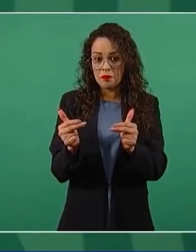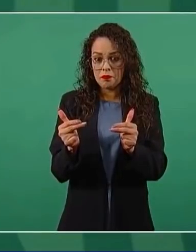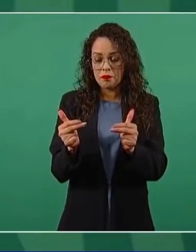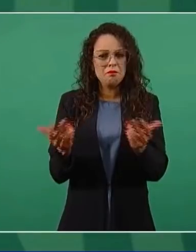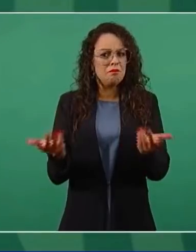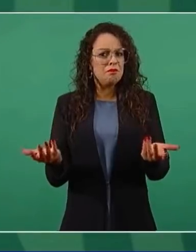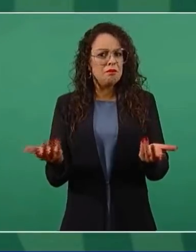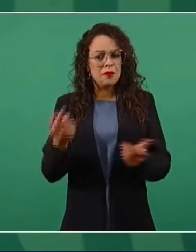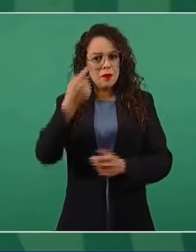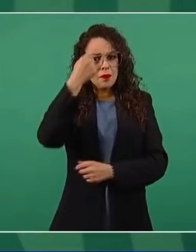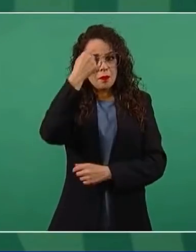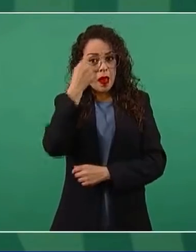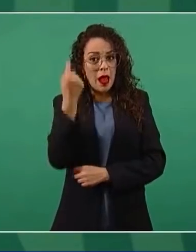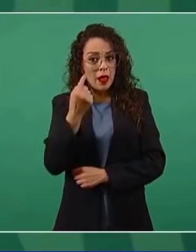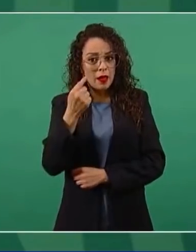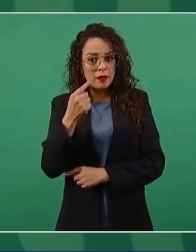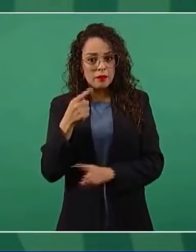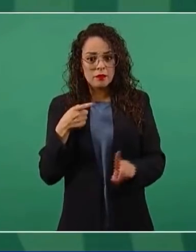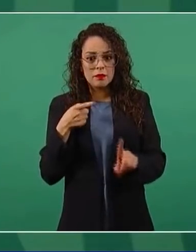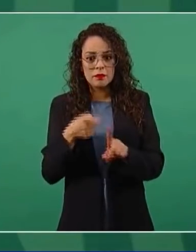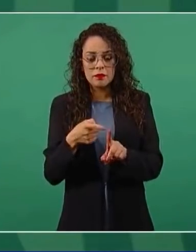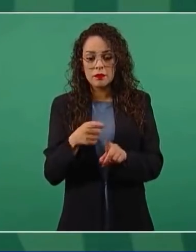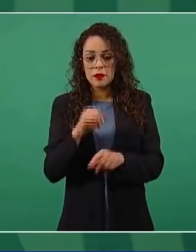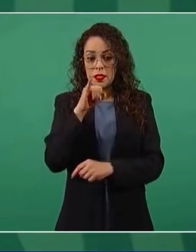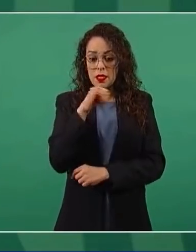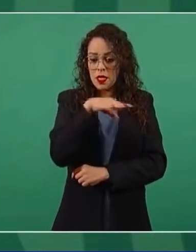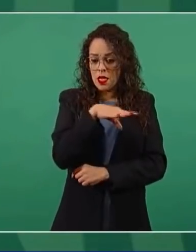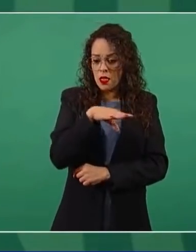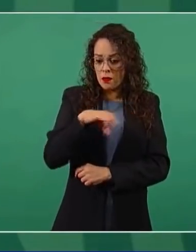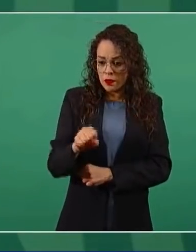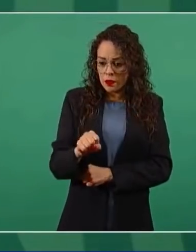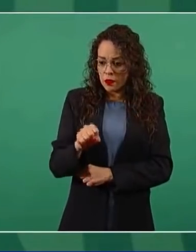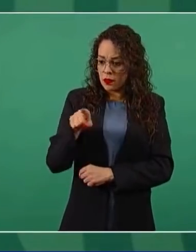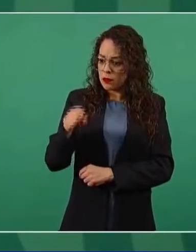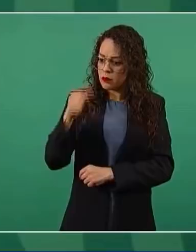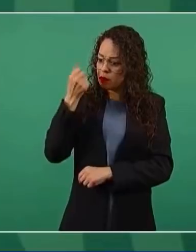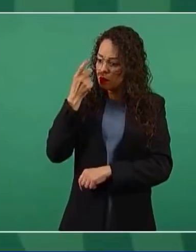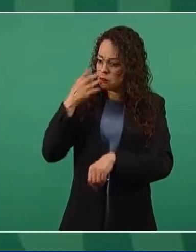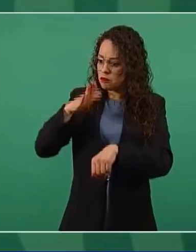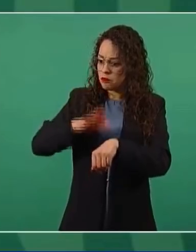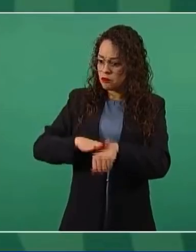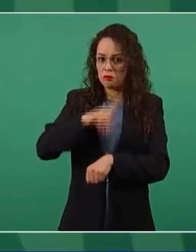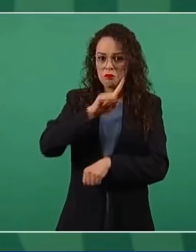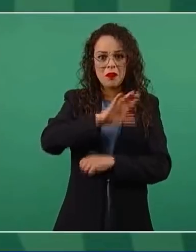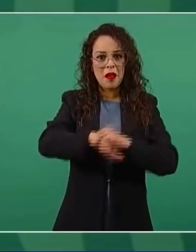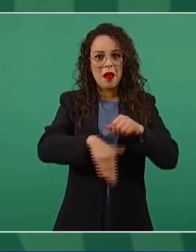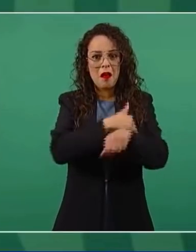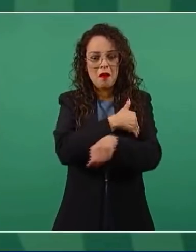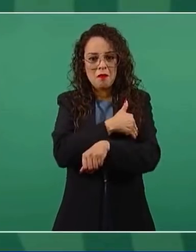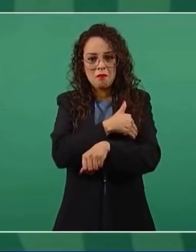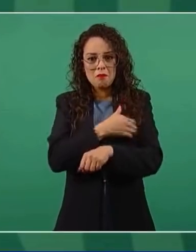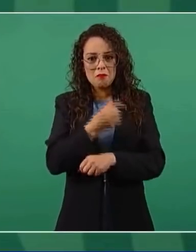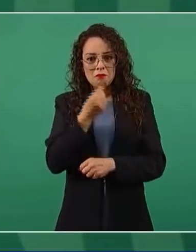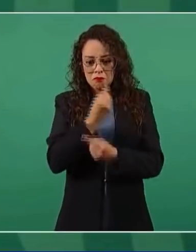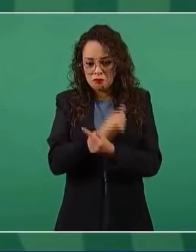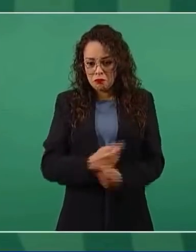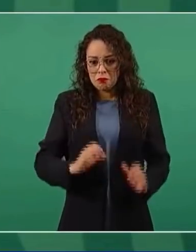¿para qué el seguro va a estar administrando guarderías? Pues